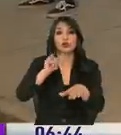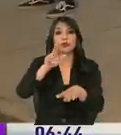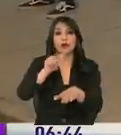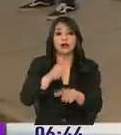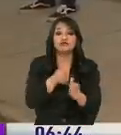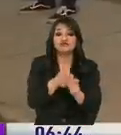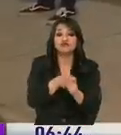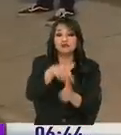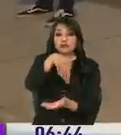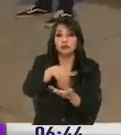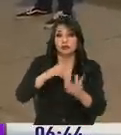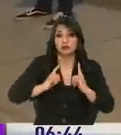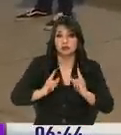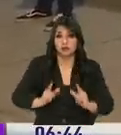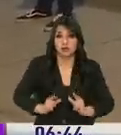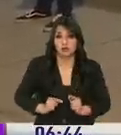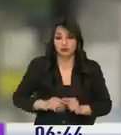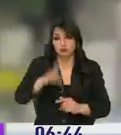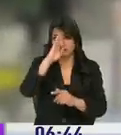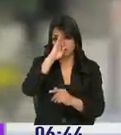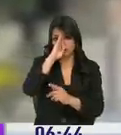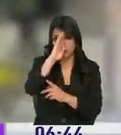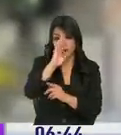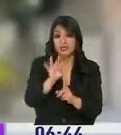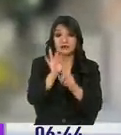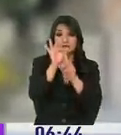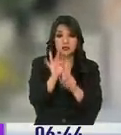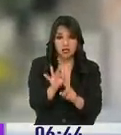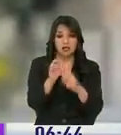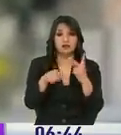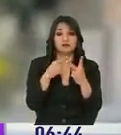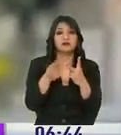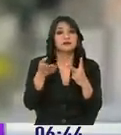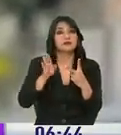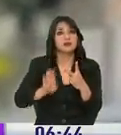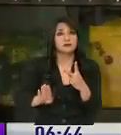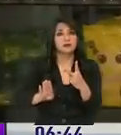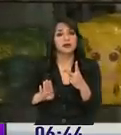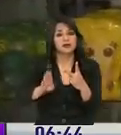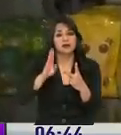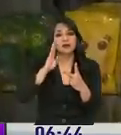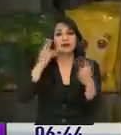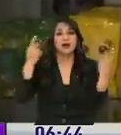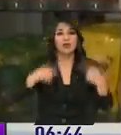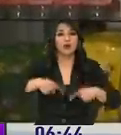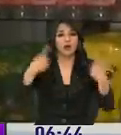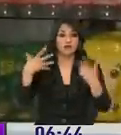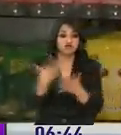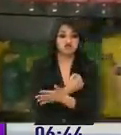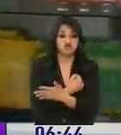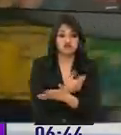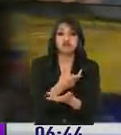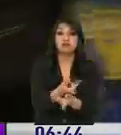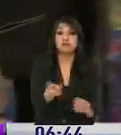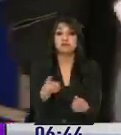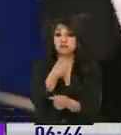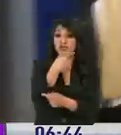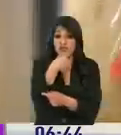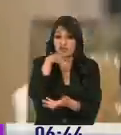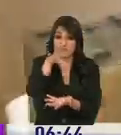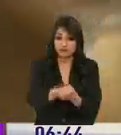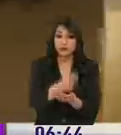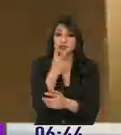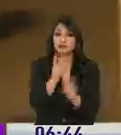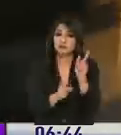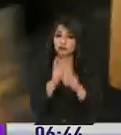de salud. Hasta el lugar llegó personal de la Unidad de Delitos Aduaneros y Tributarios de la Policía, quienes incautaron los medicamentos y retuvieron a dos